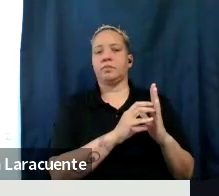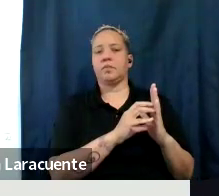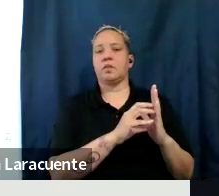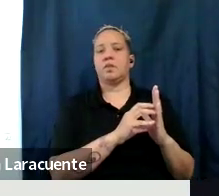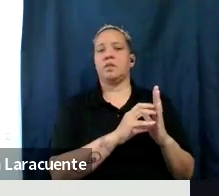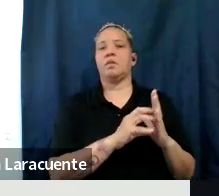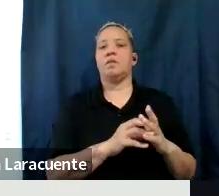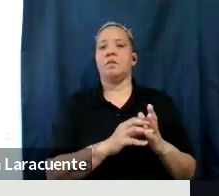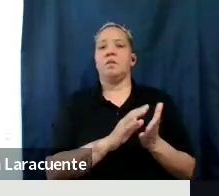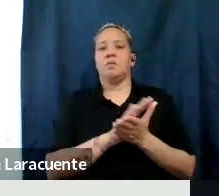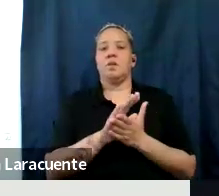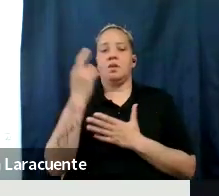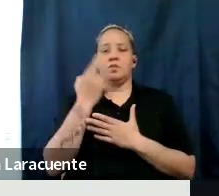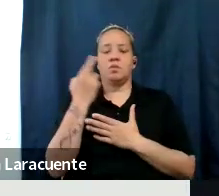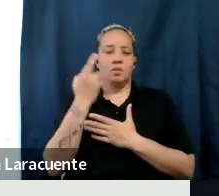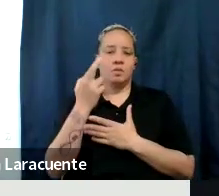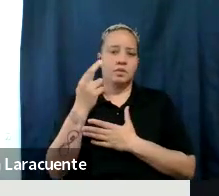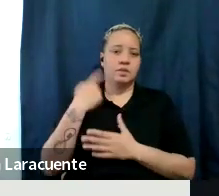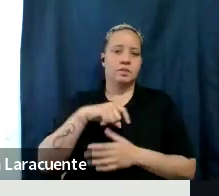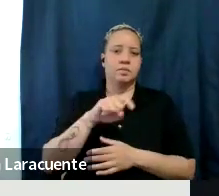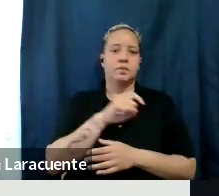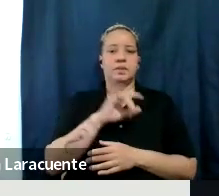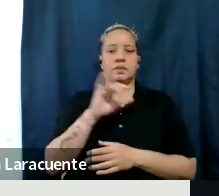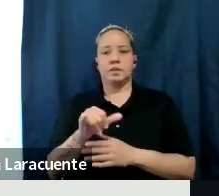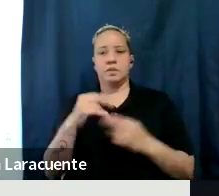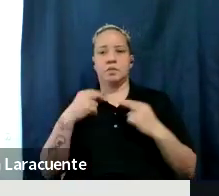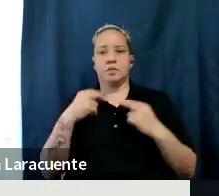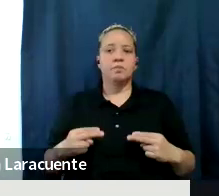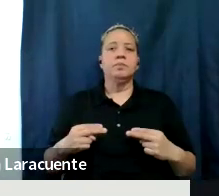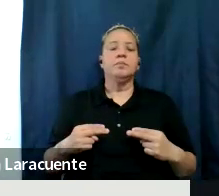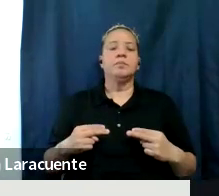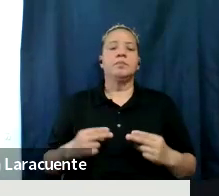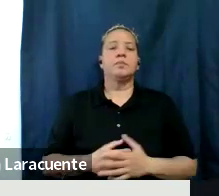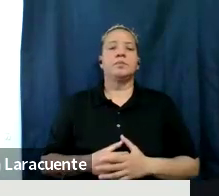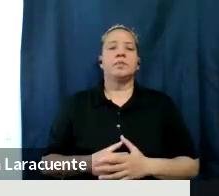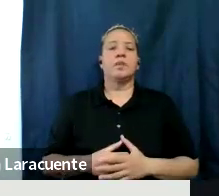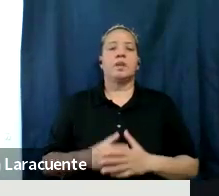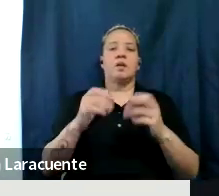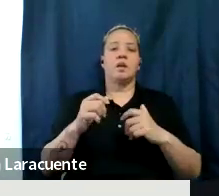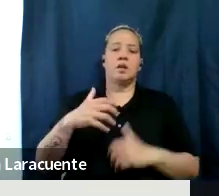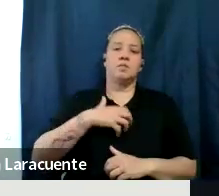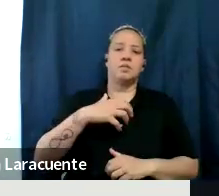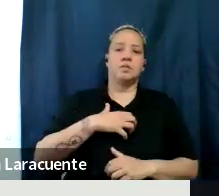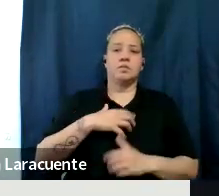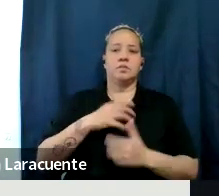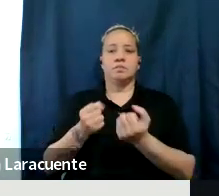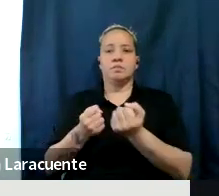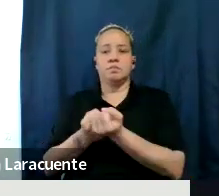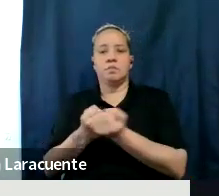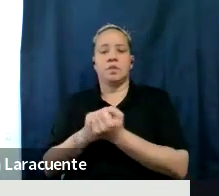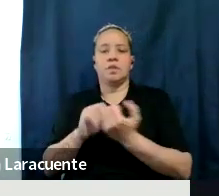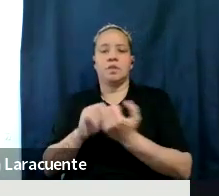por la causa de España, que es hoy la causa de la humanidad, queremos protestar nuestra solidaridad al